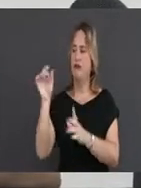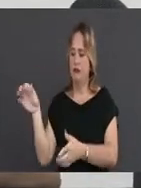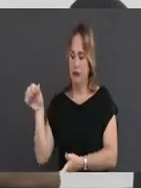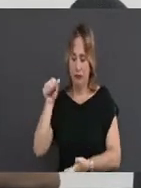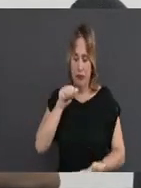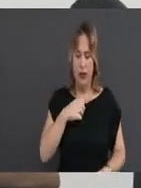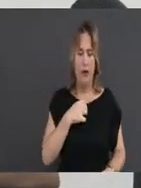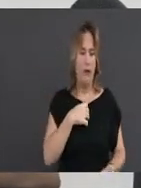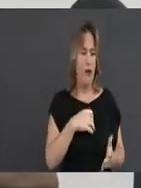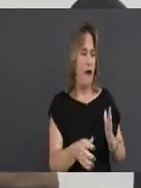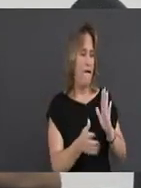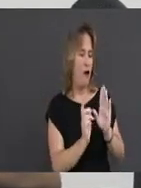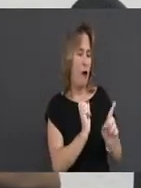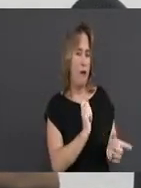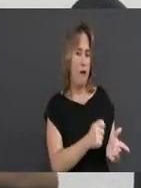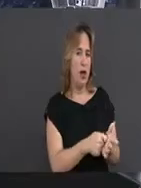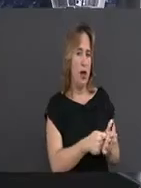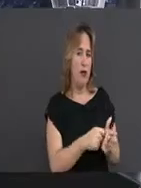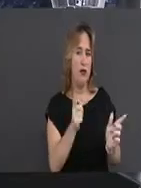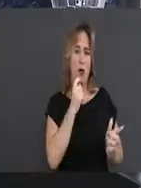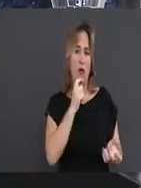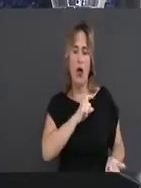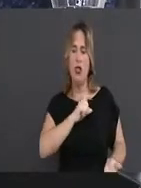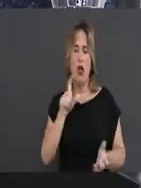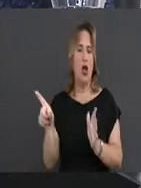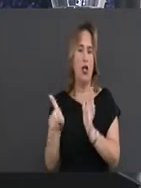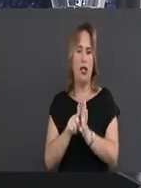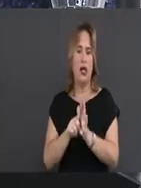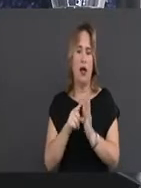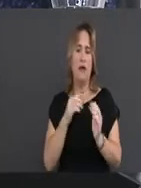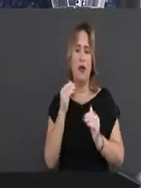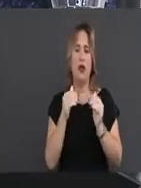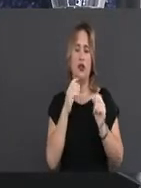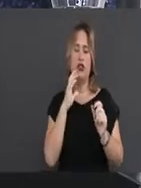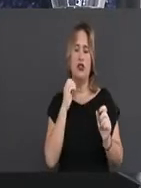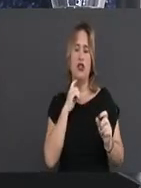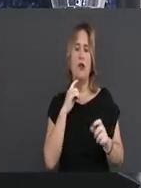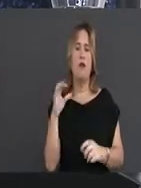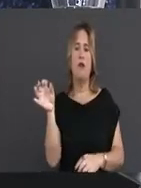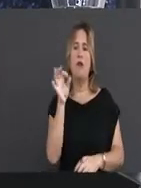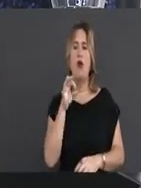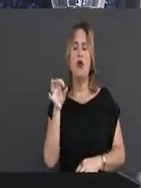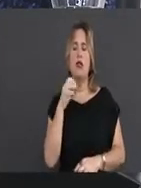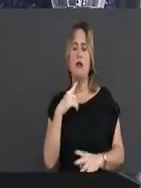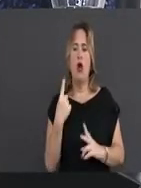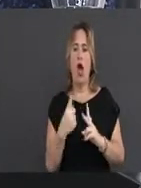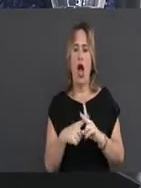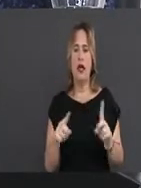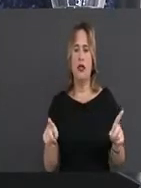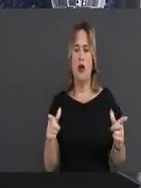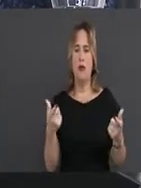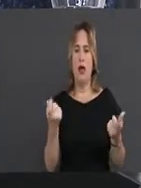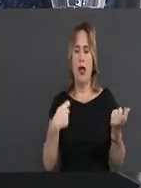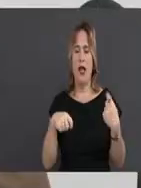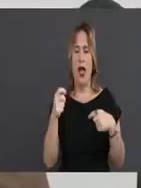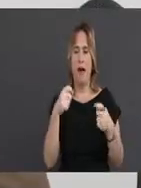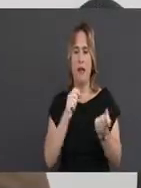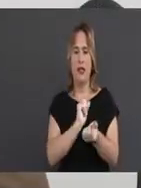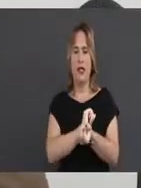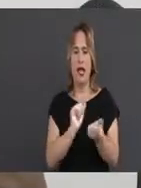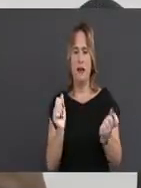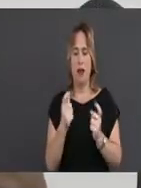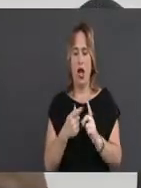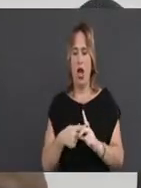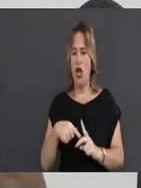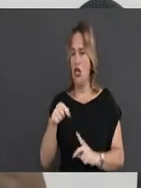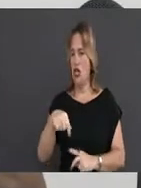la población. Proceso que realizamos de manera excepcional en los municipios donde se implementó la venta liberada y que hoy